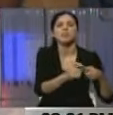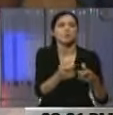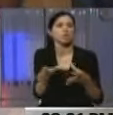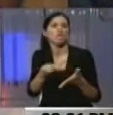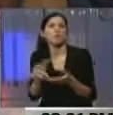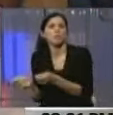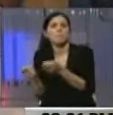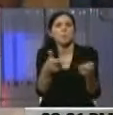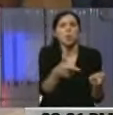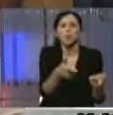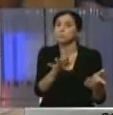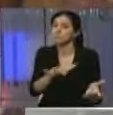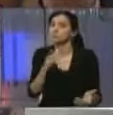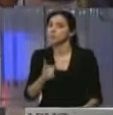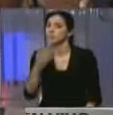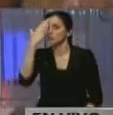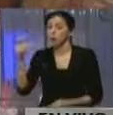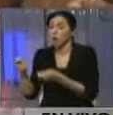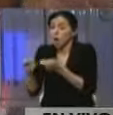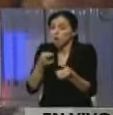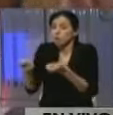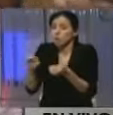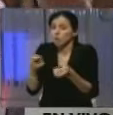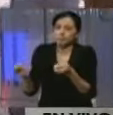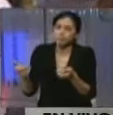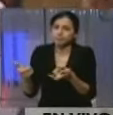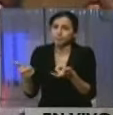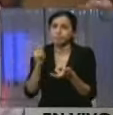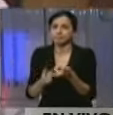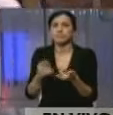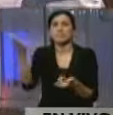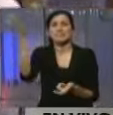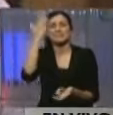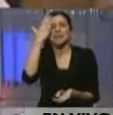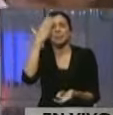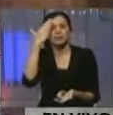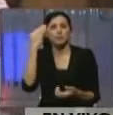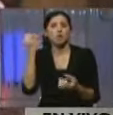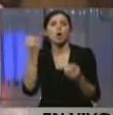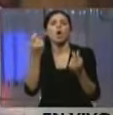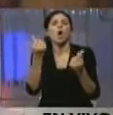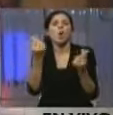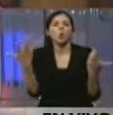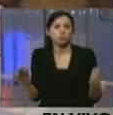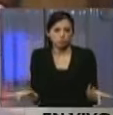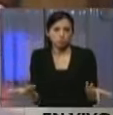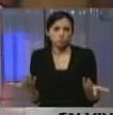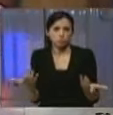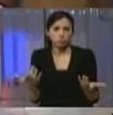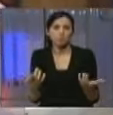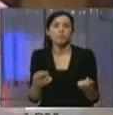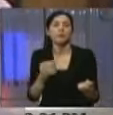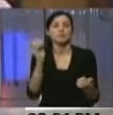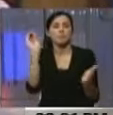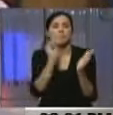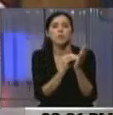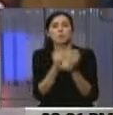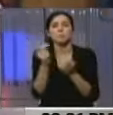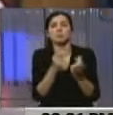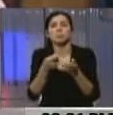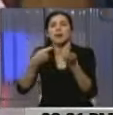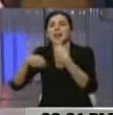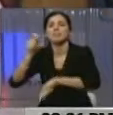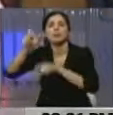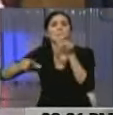para que llegue a todos. Eso es fundamental saber la estructura de costos para poder incidir en los precios y en los costos. Por